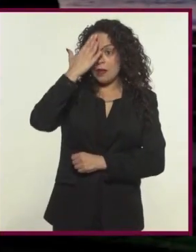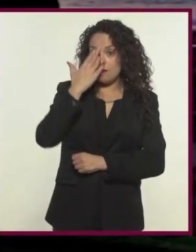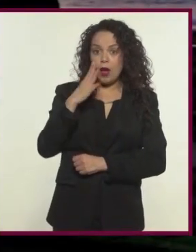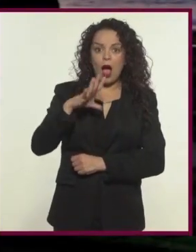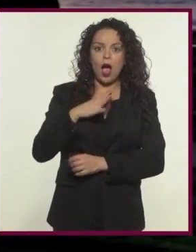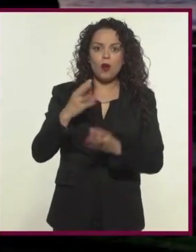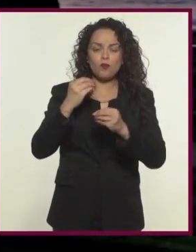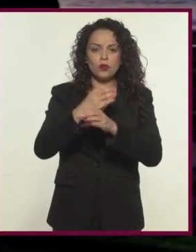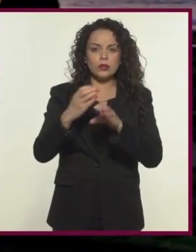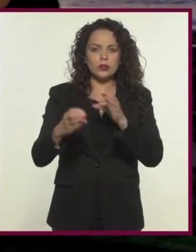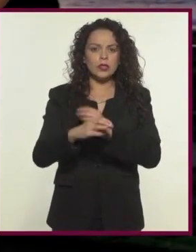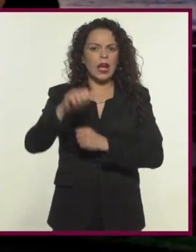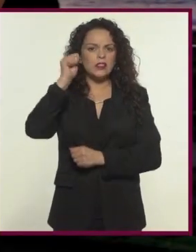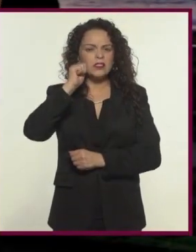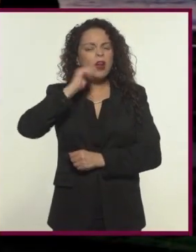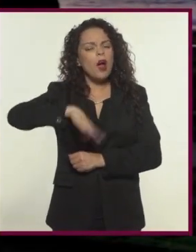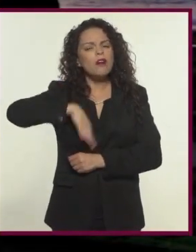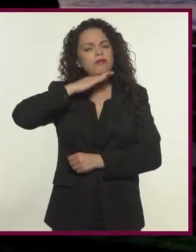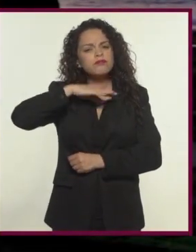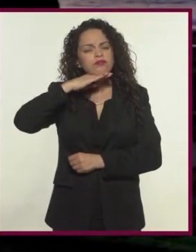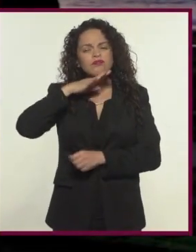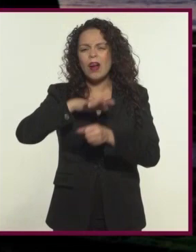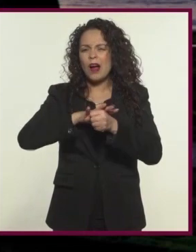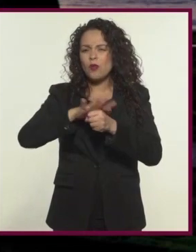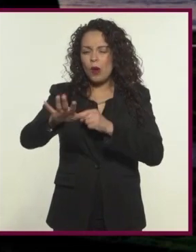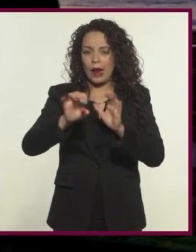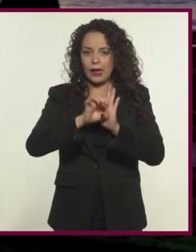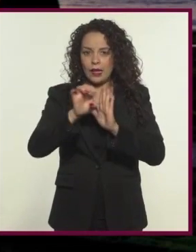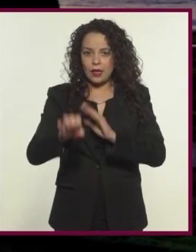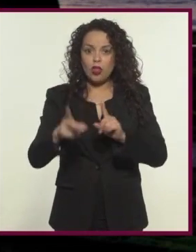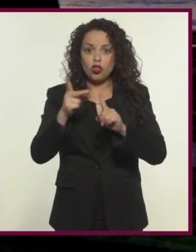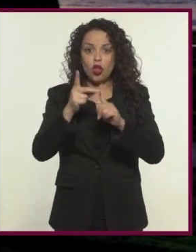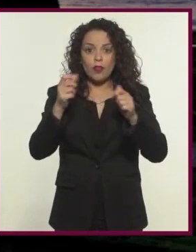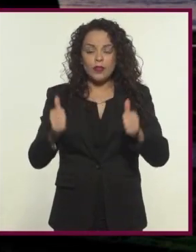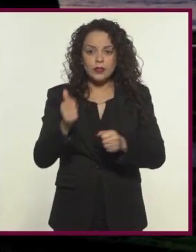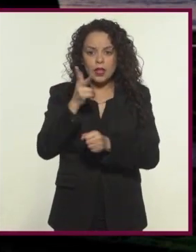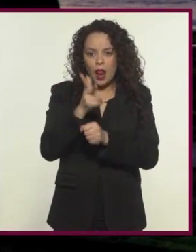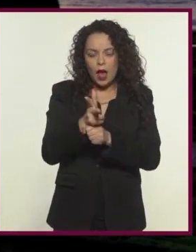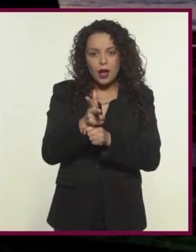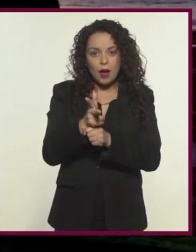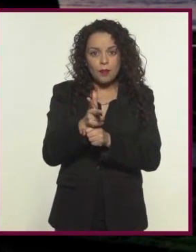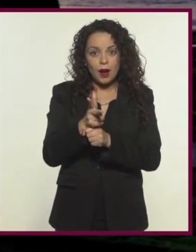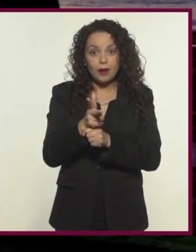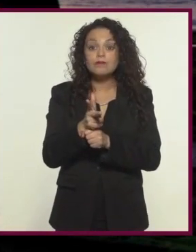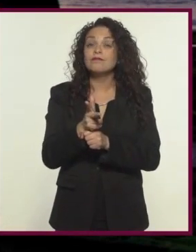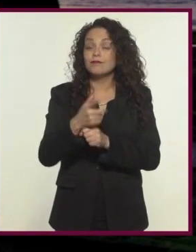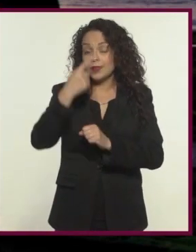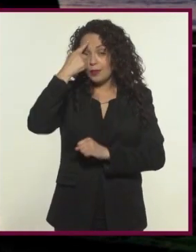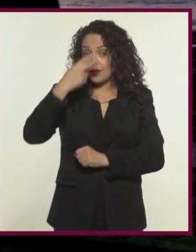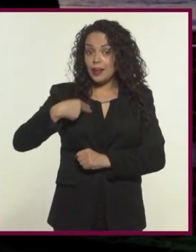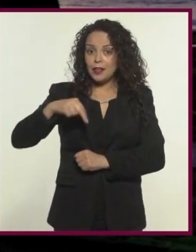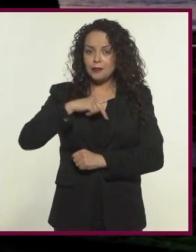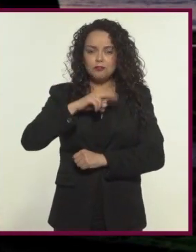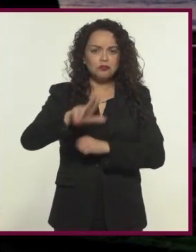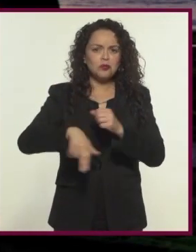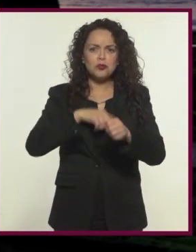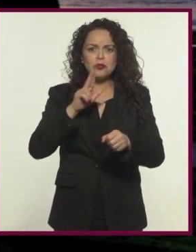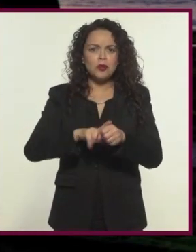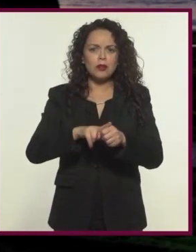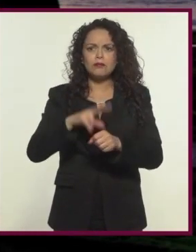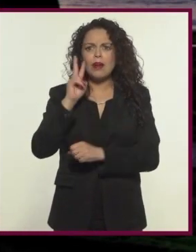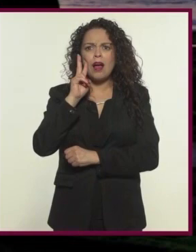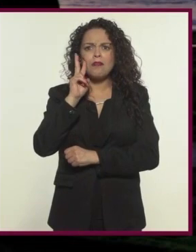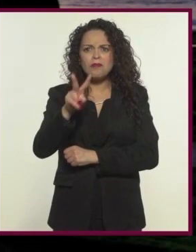Dentro de la imagen hay cosas que casi siempre pasamos por alto, como por ejemplo dónde está situada la cámara. Y es que para nosotros es muy